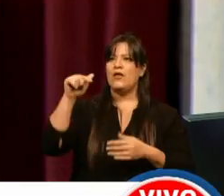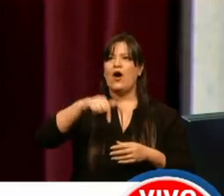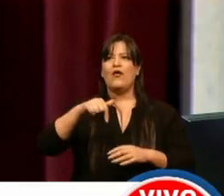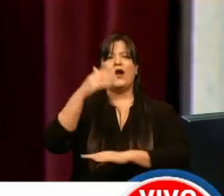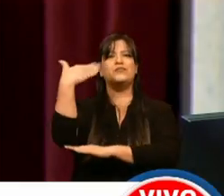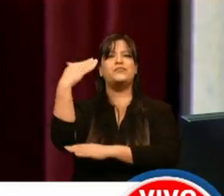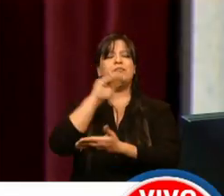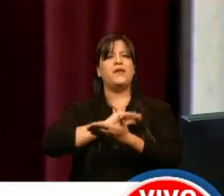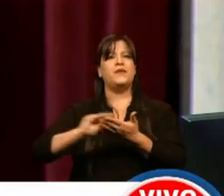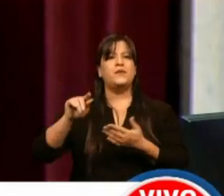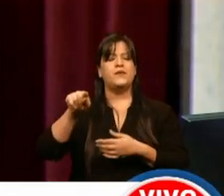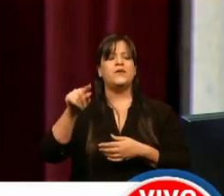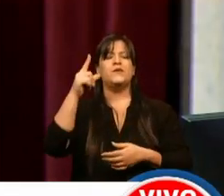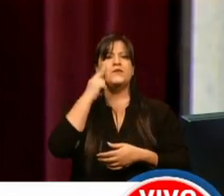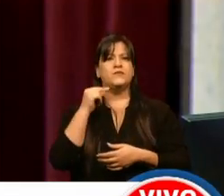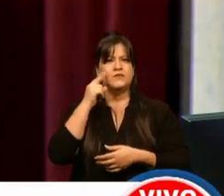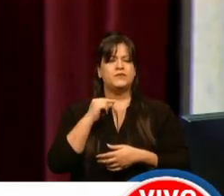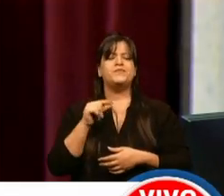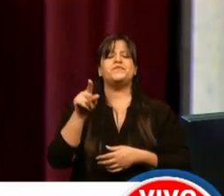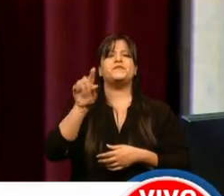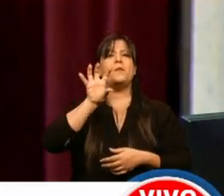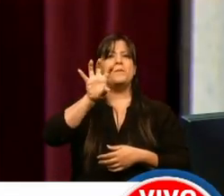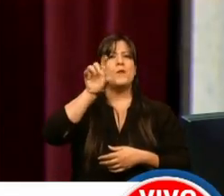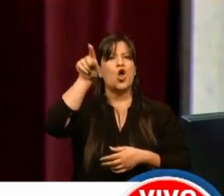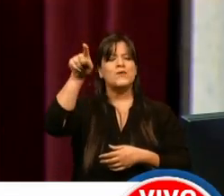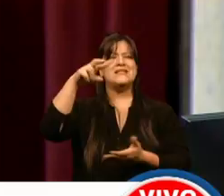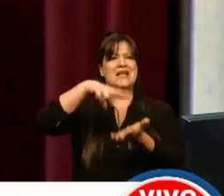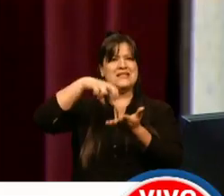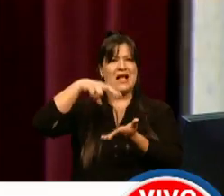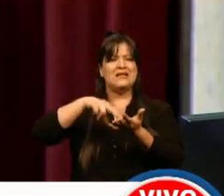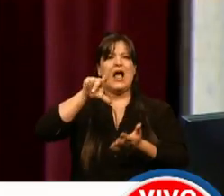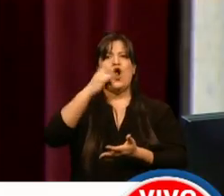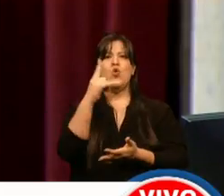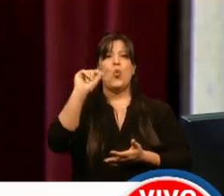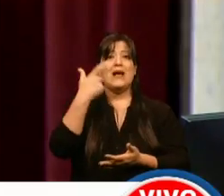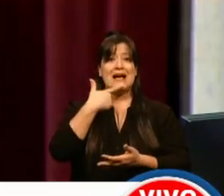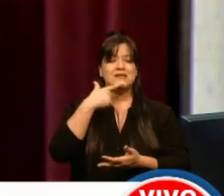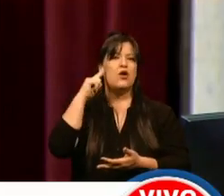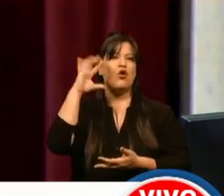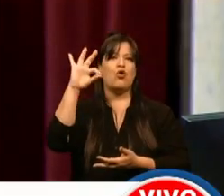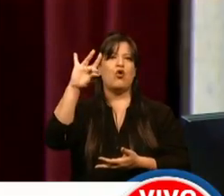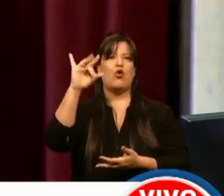en el uso de la palabra el diputado por la provincia de salta lucas godoy